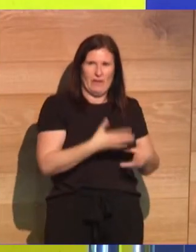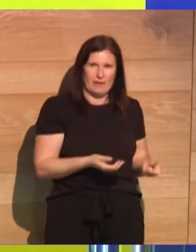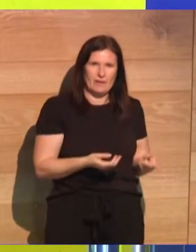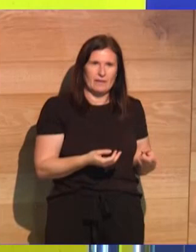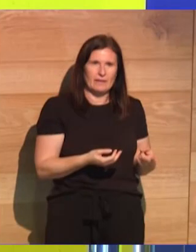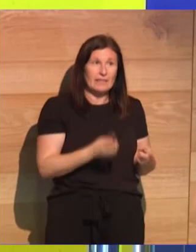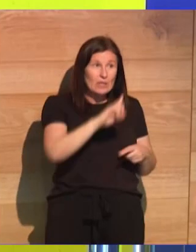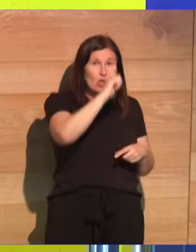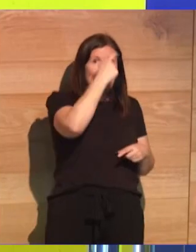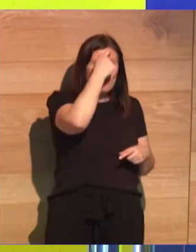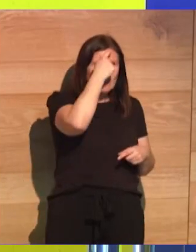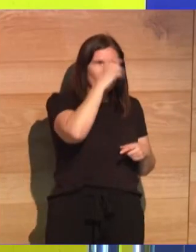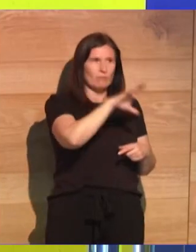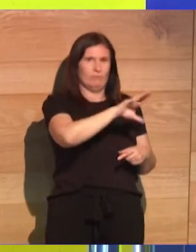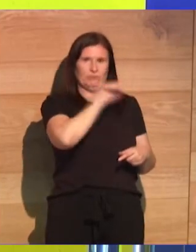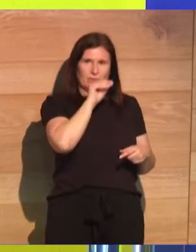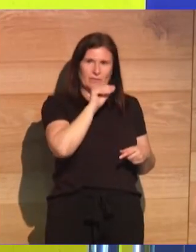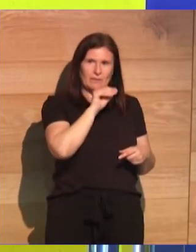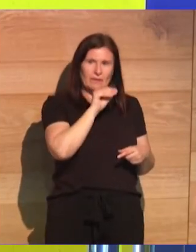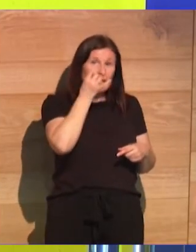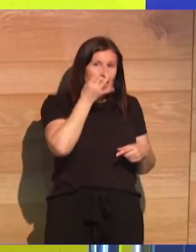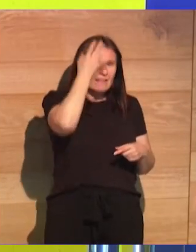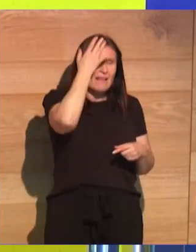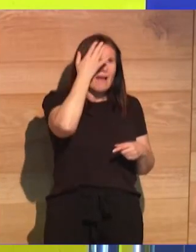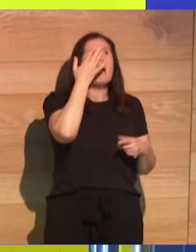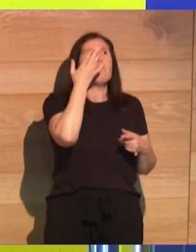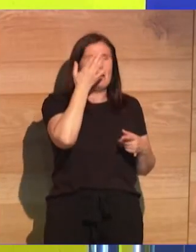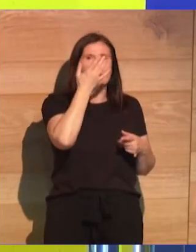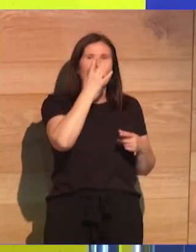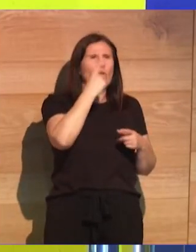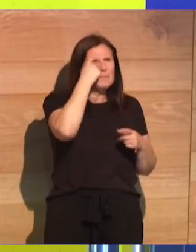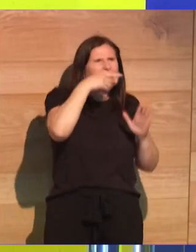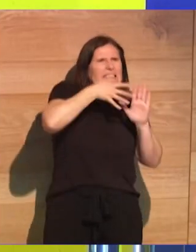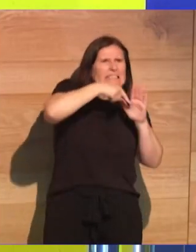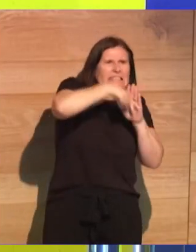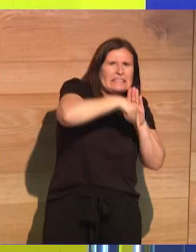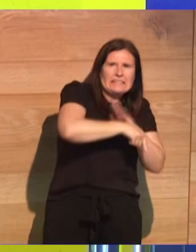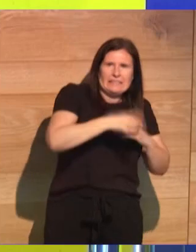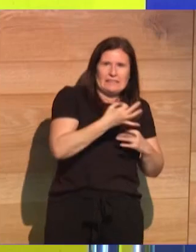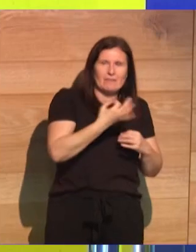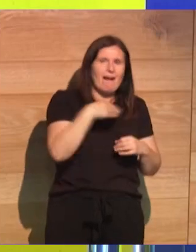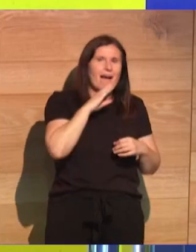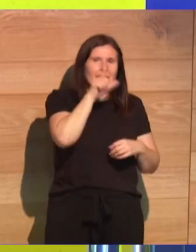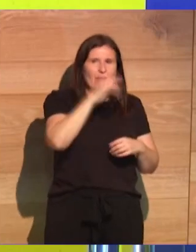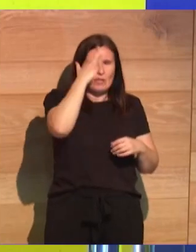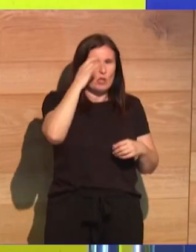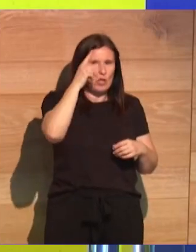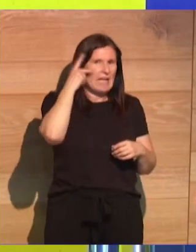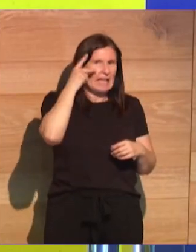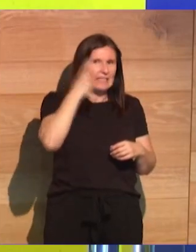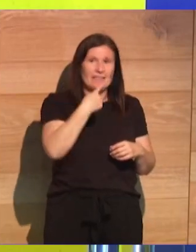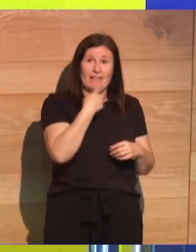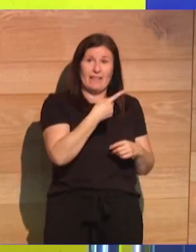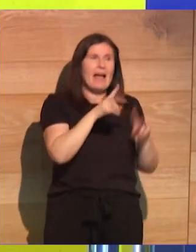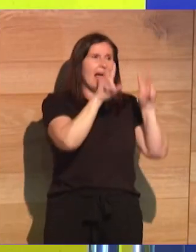entender concepto, detrás de esa idea, lo que decía, en este caso decía Kant, es que detrás de esa idea está